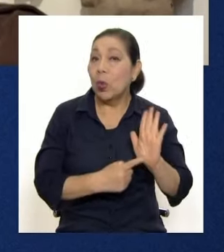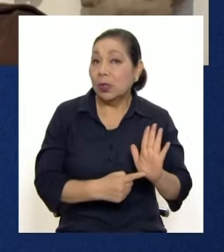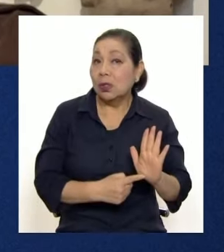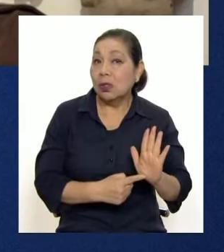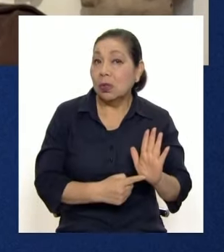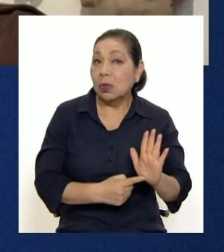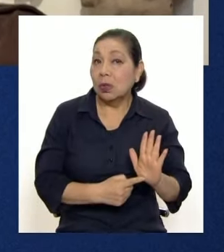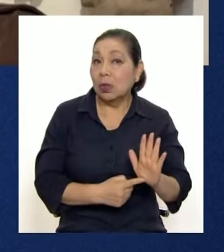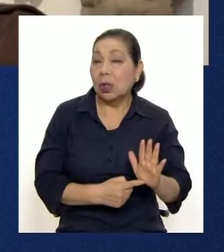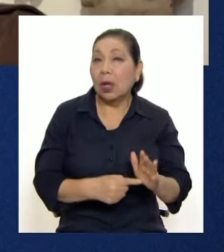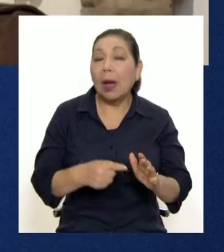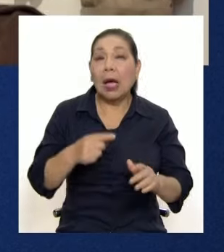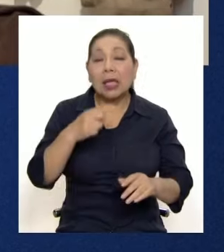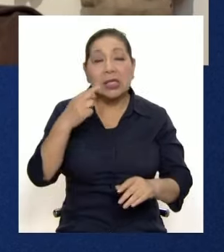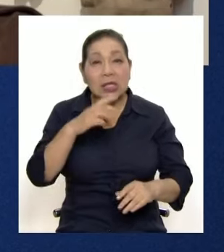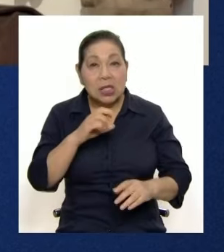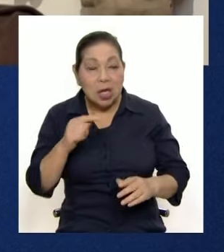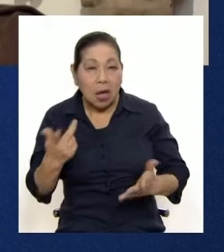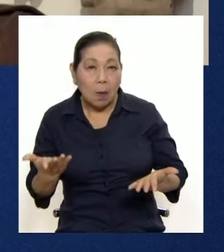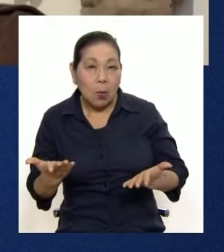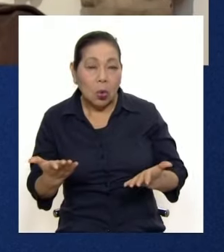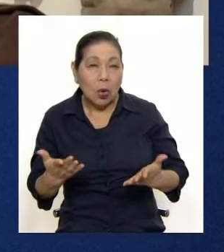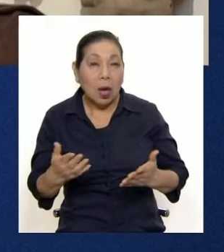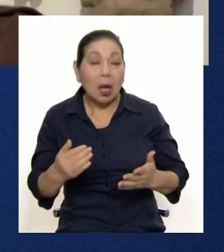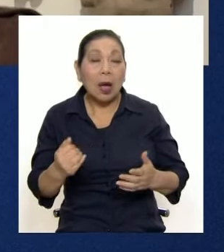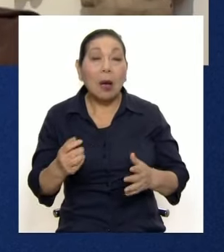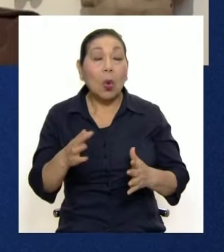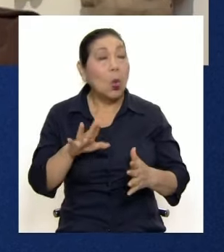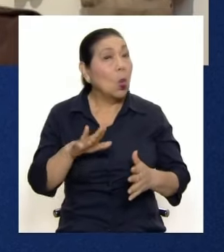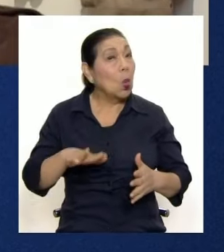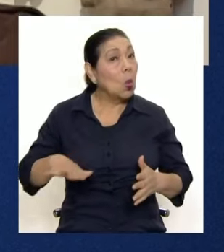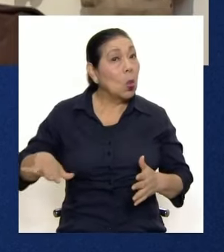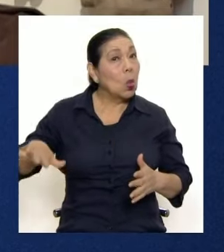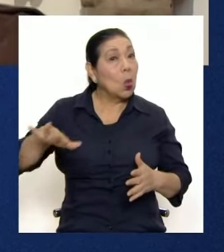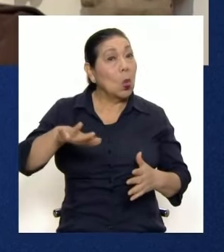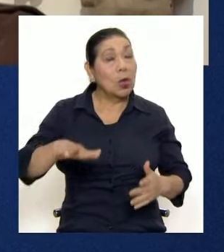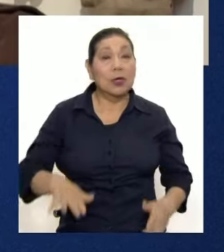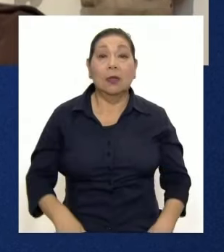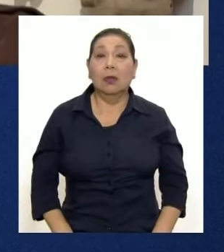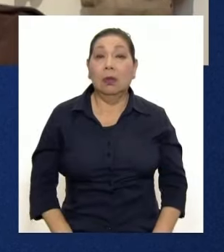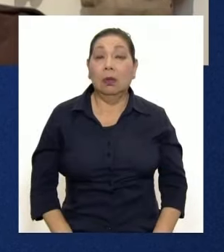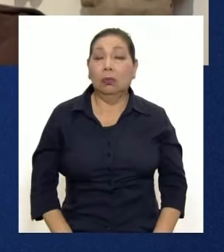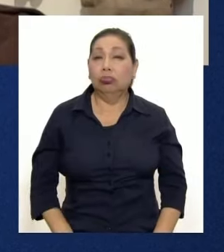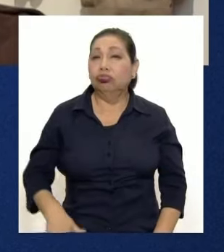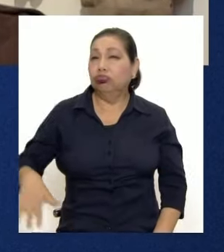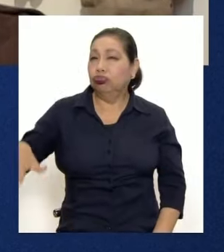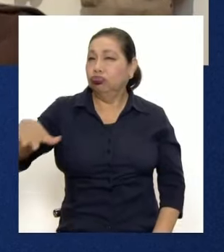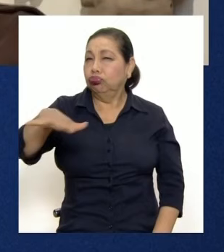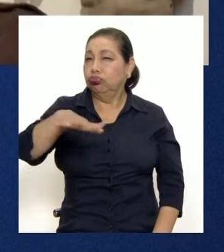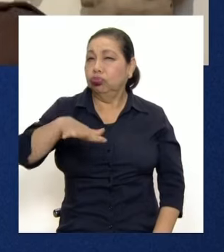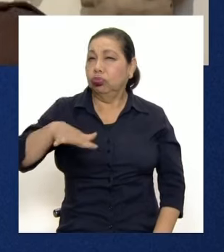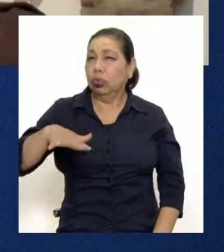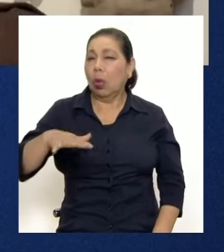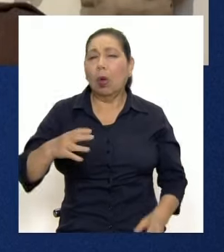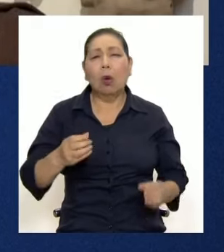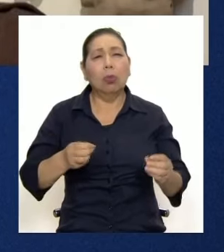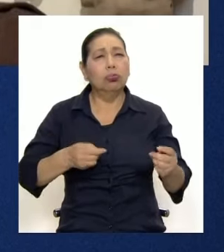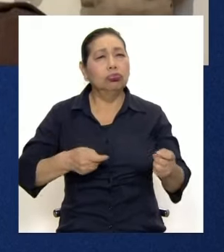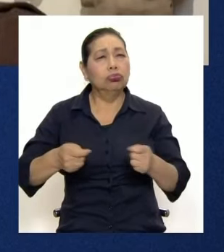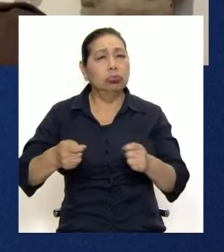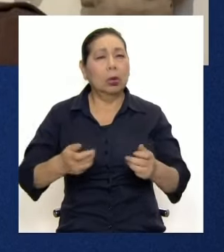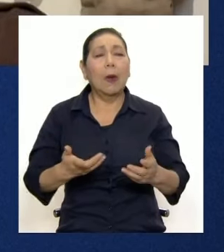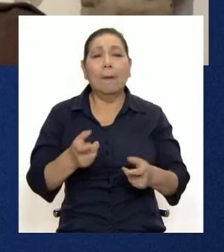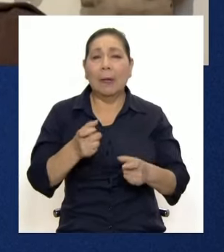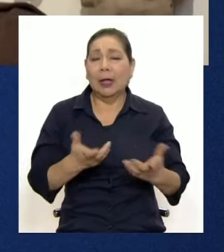en Singapur en el lejano Singapur que es un sitio de de mucho movimiento de